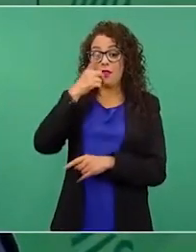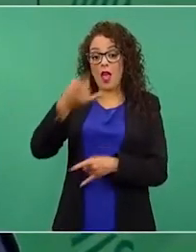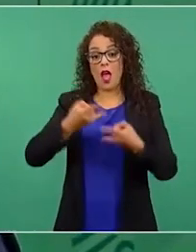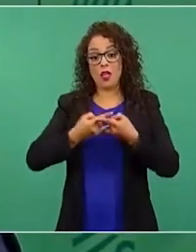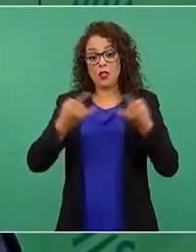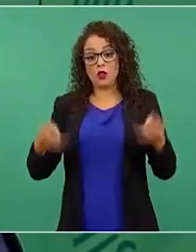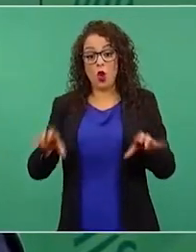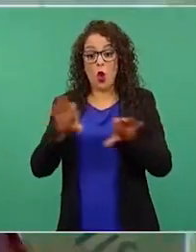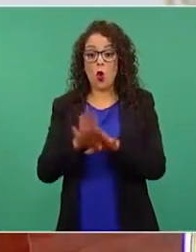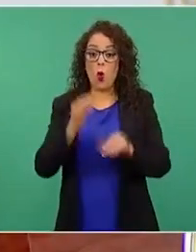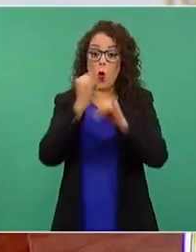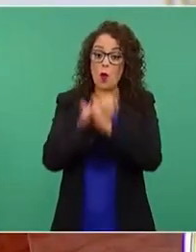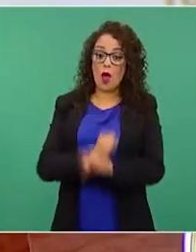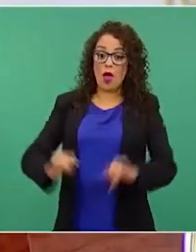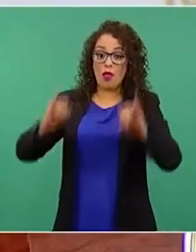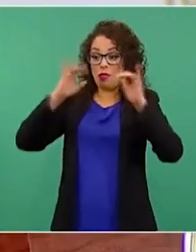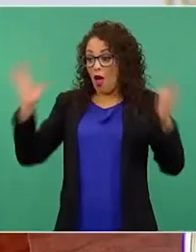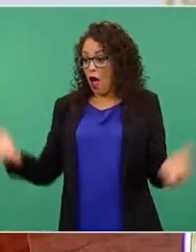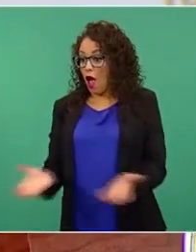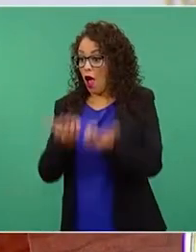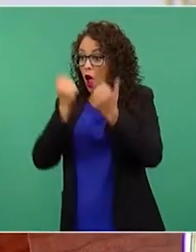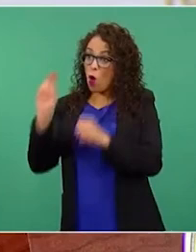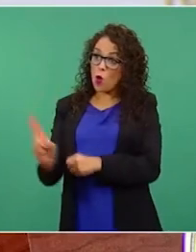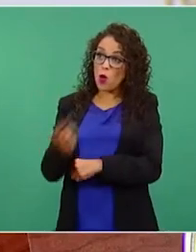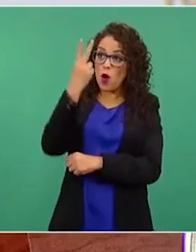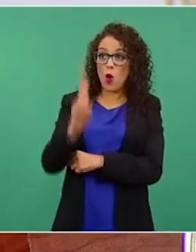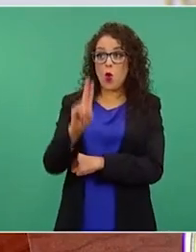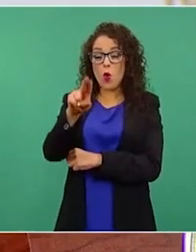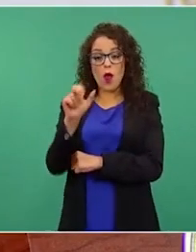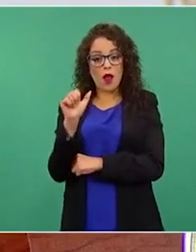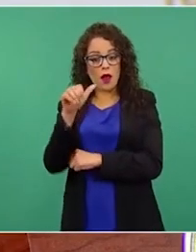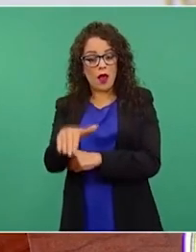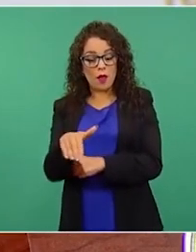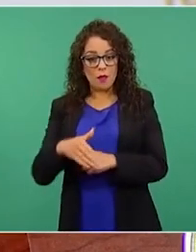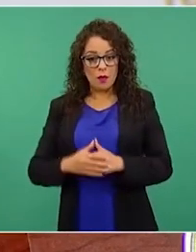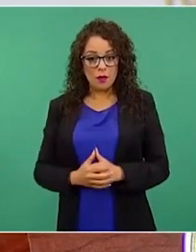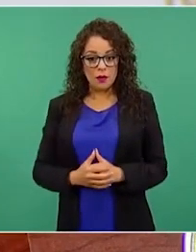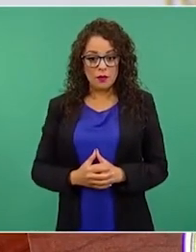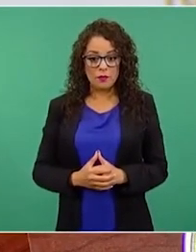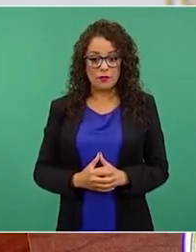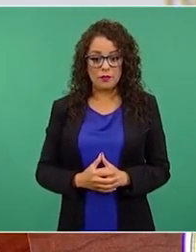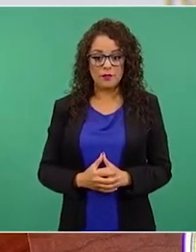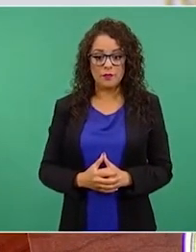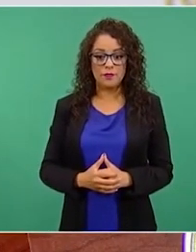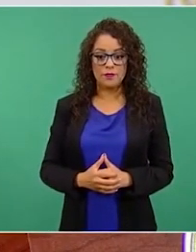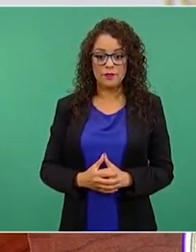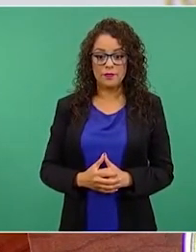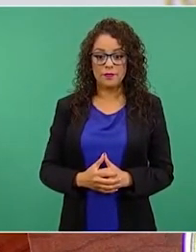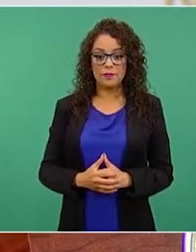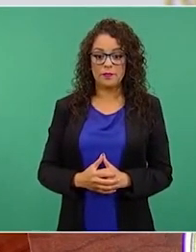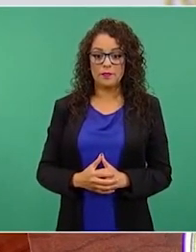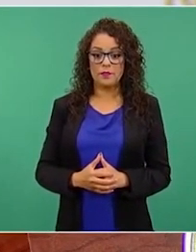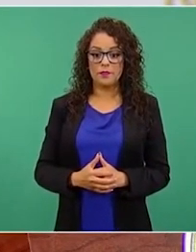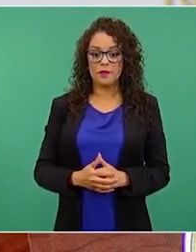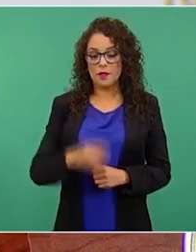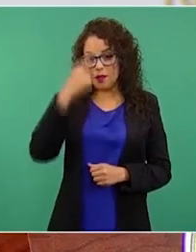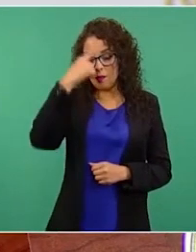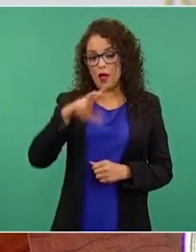autonomía de la UNAM, de cómo se salvó la UNAM de que se le impusieran